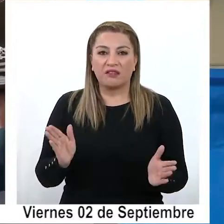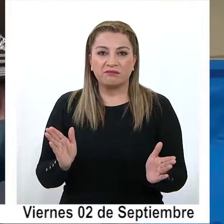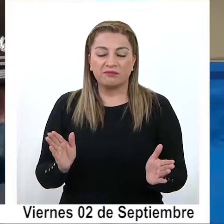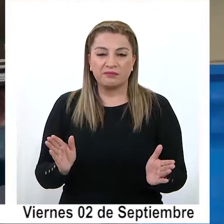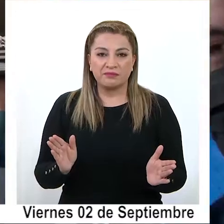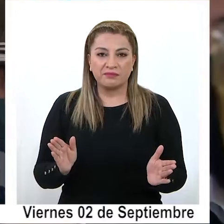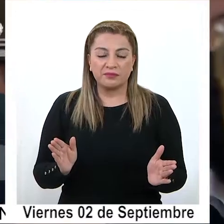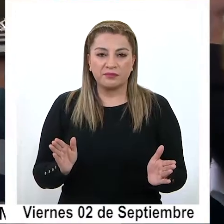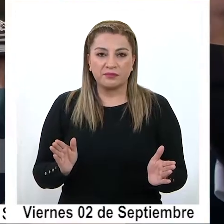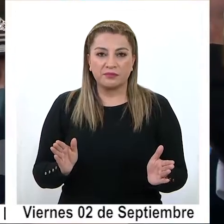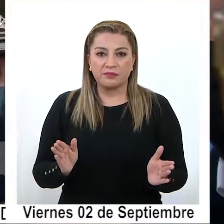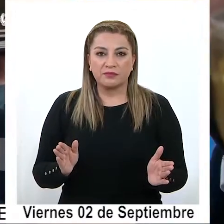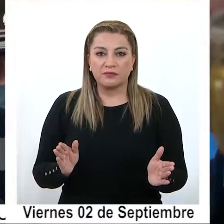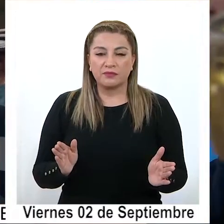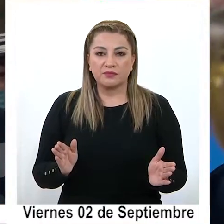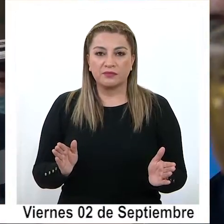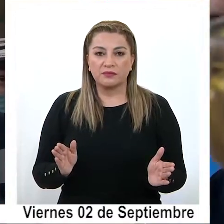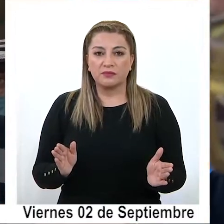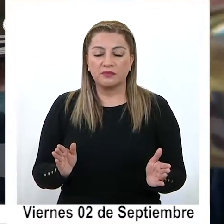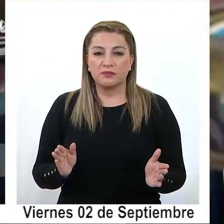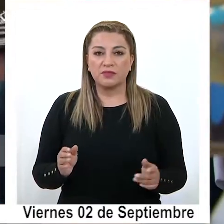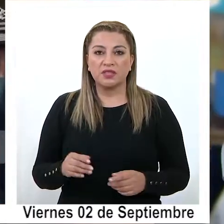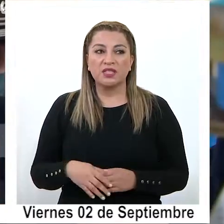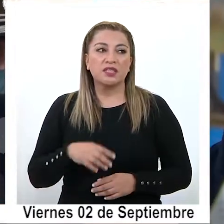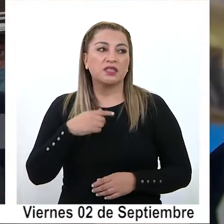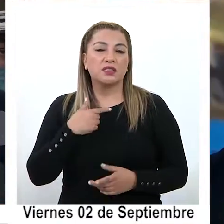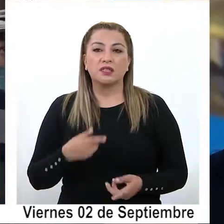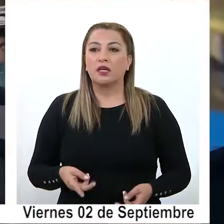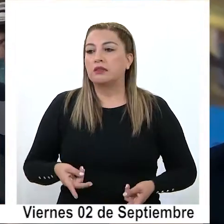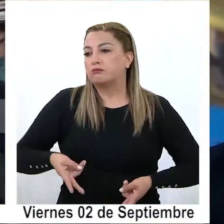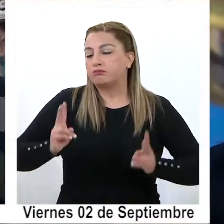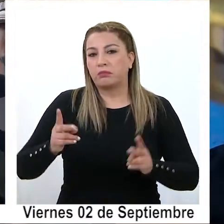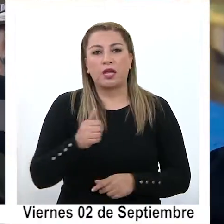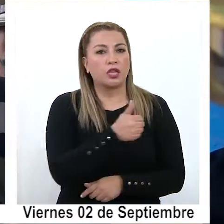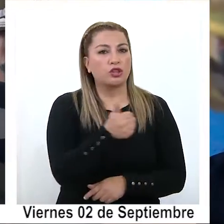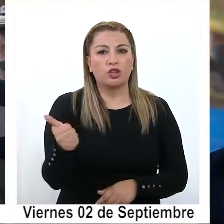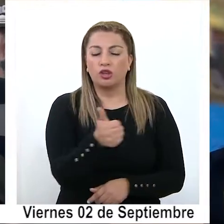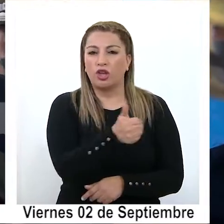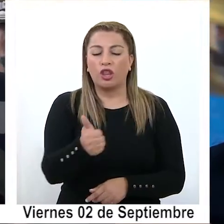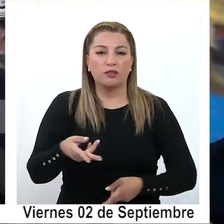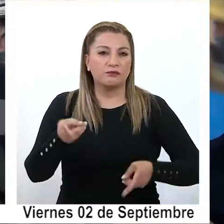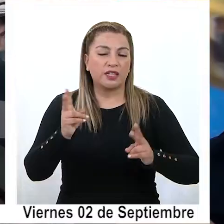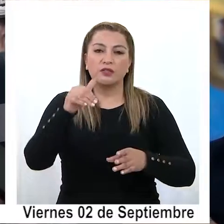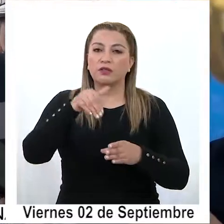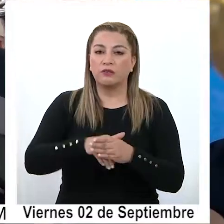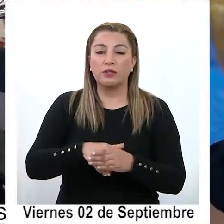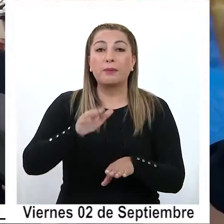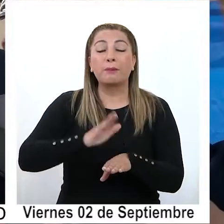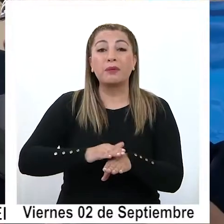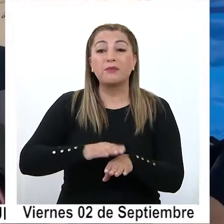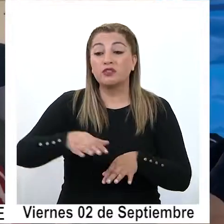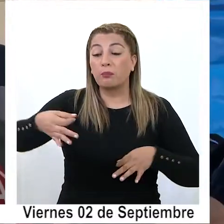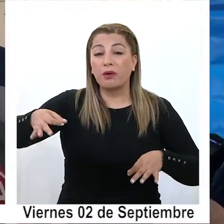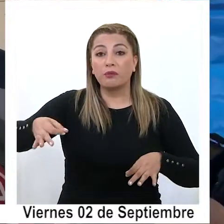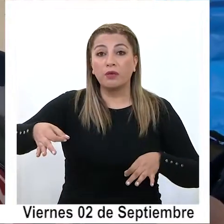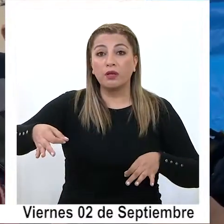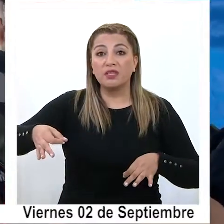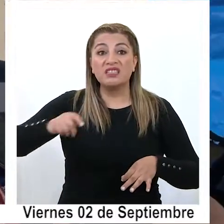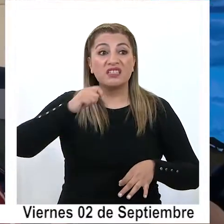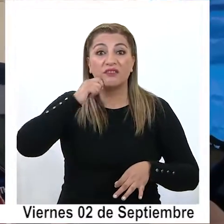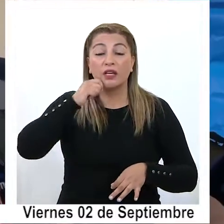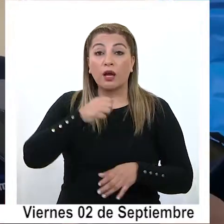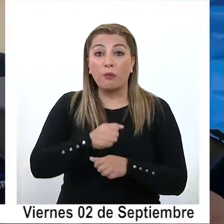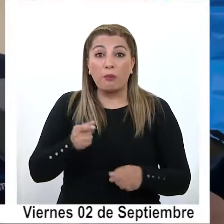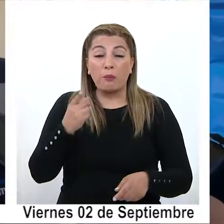tener su derecho a voto, ¿no es cierto? Por lo tanto, el pase de movilidad no va a ser un obstáculo